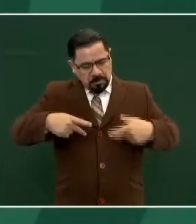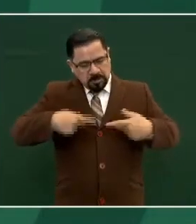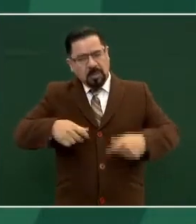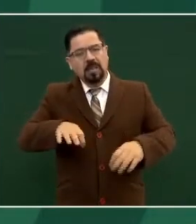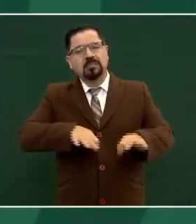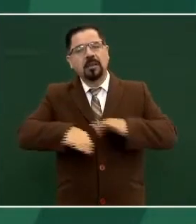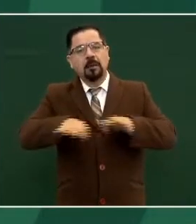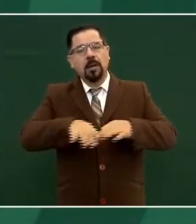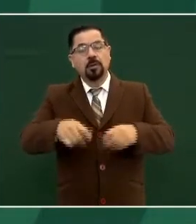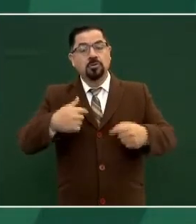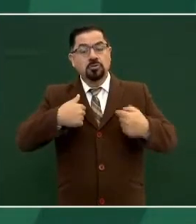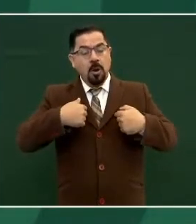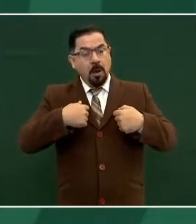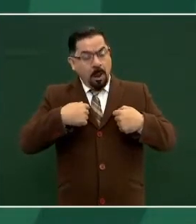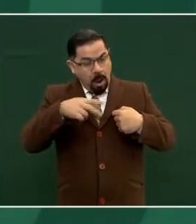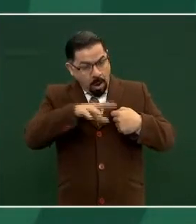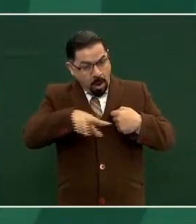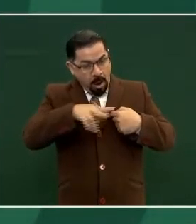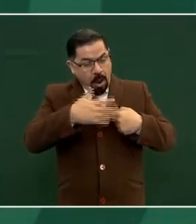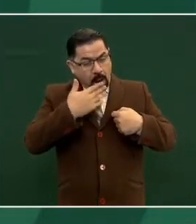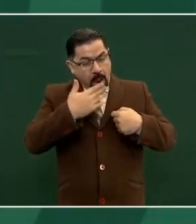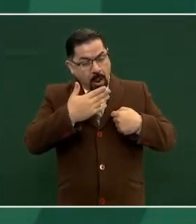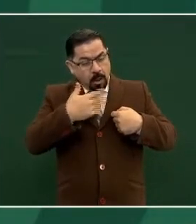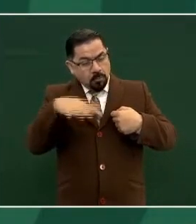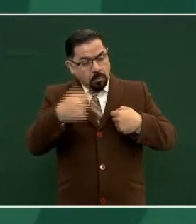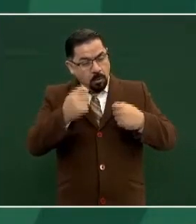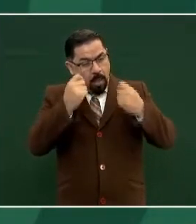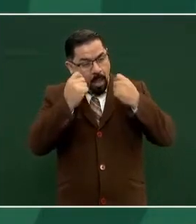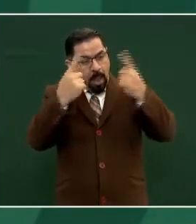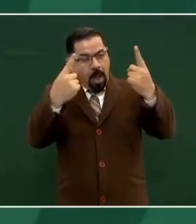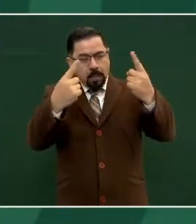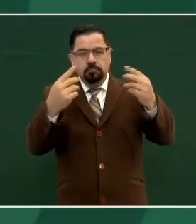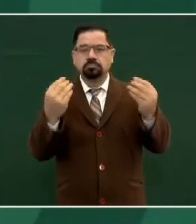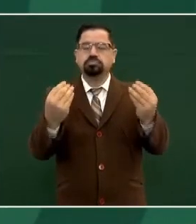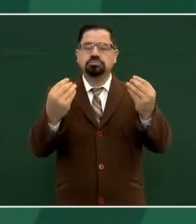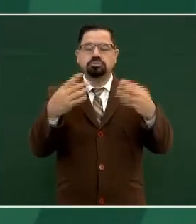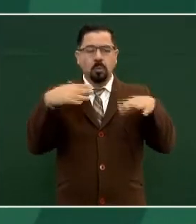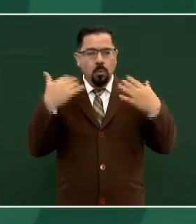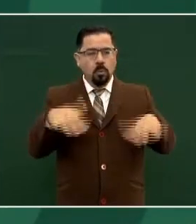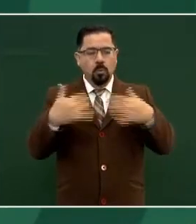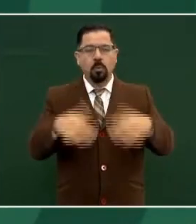que yo admiro mucho al pueblo de Sonora. Entonces,